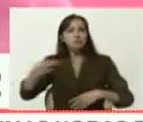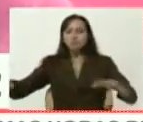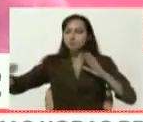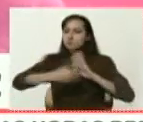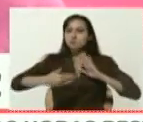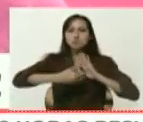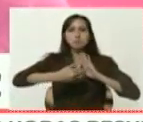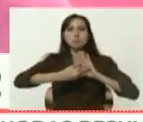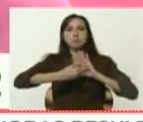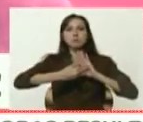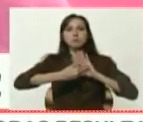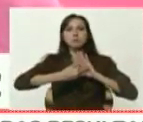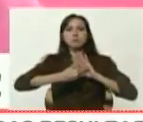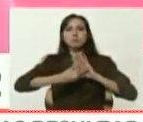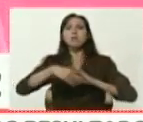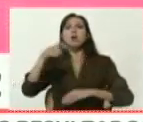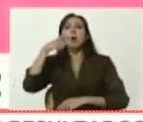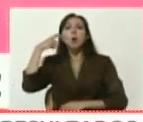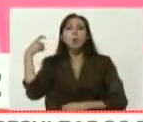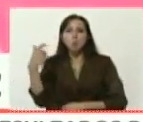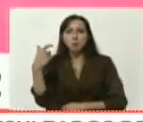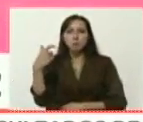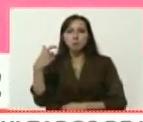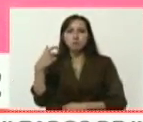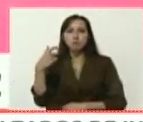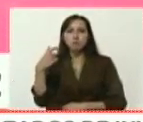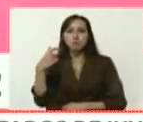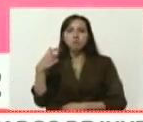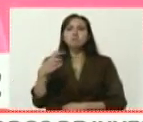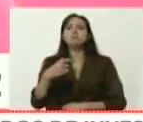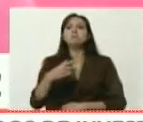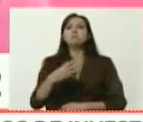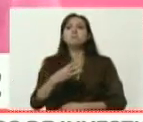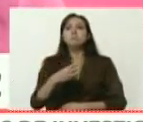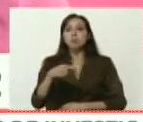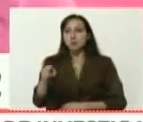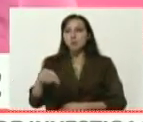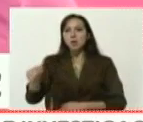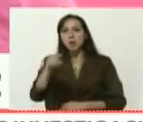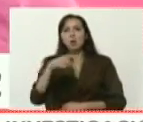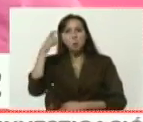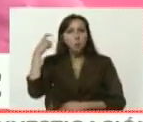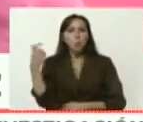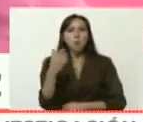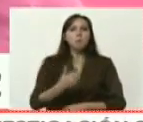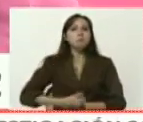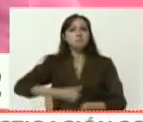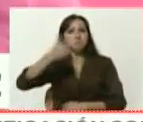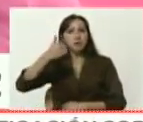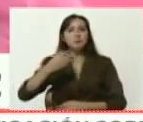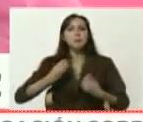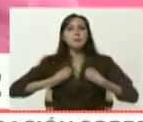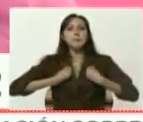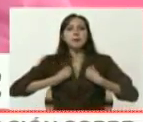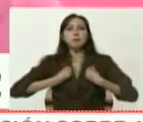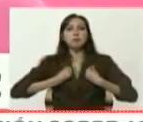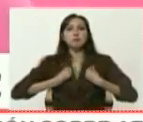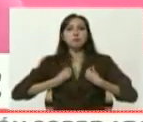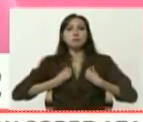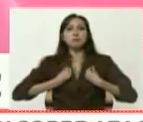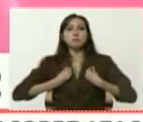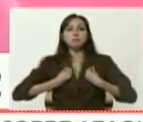Martí, pueblo que se somete, perece. Y aquí hay más pueblo vivo que nunca, pueblo de